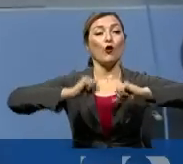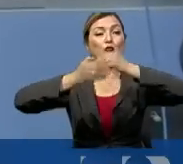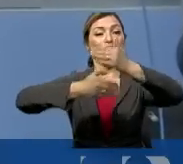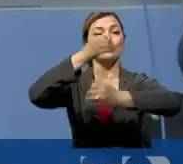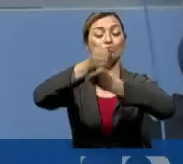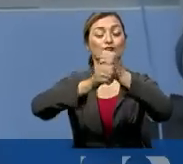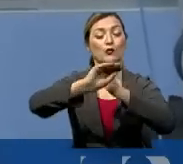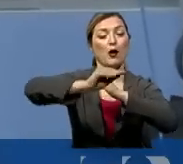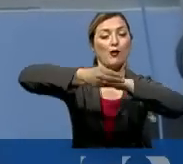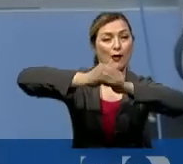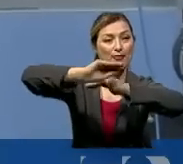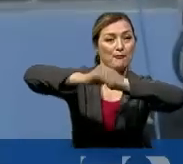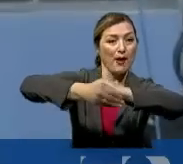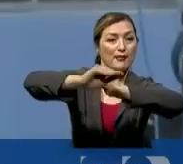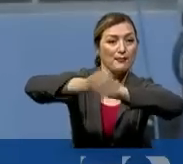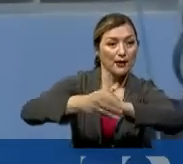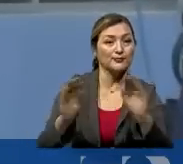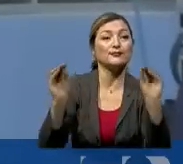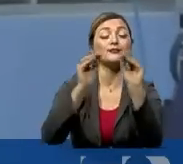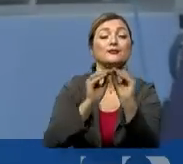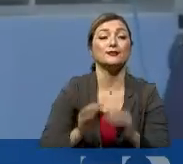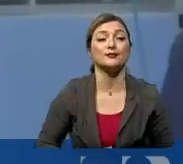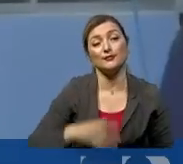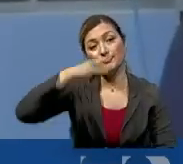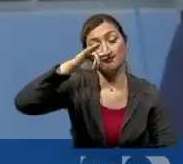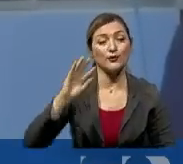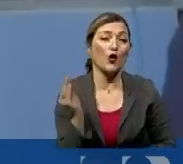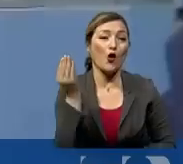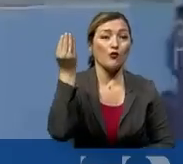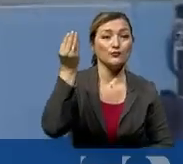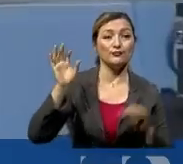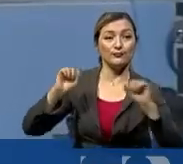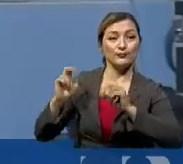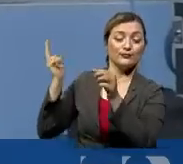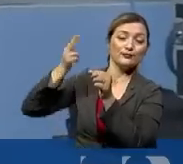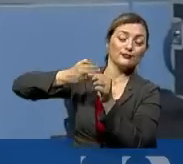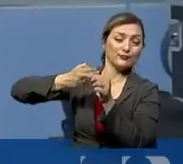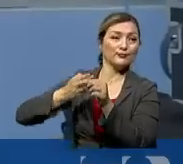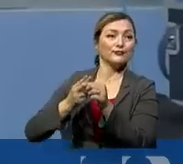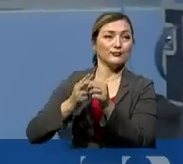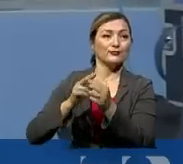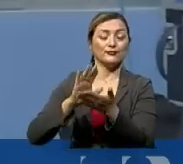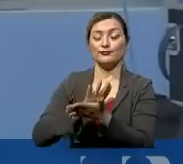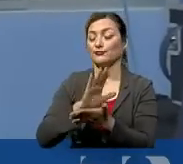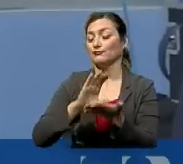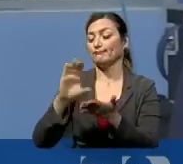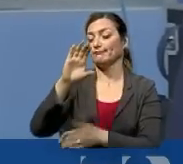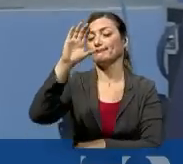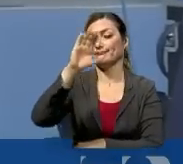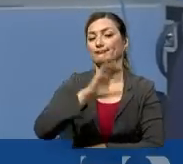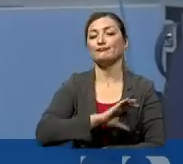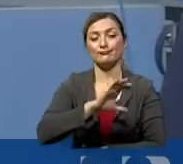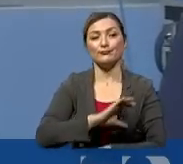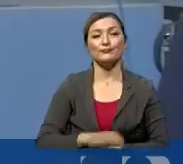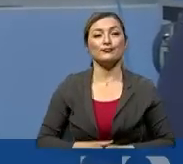siguientes años para que la mayor cantidad de nuestros niños jóvenes puedan hacerlo en nuestras unidades educativas, que gracias a